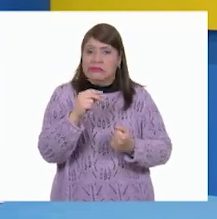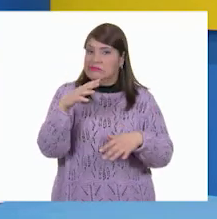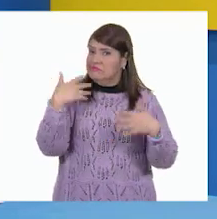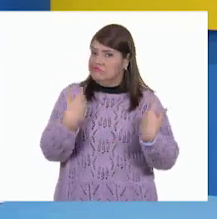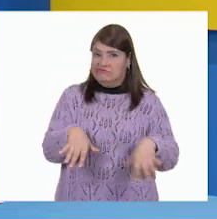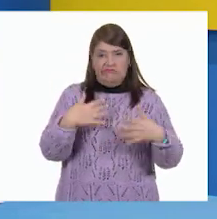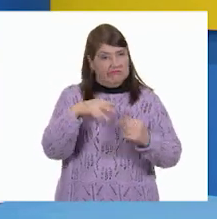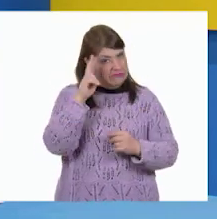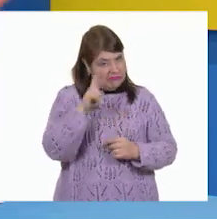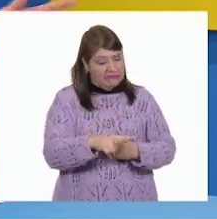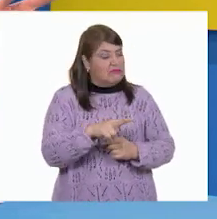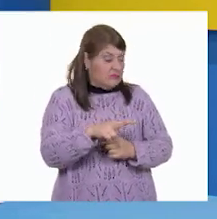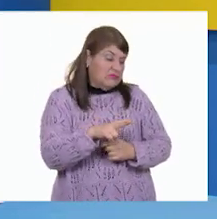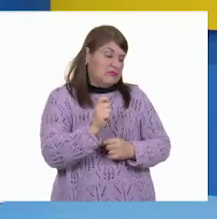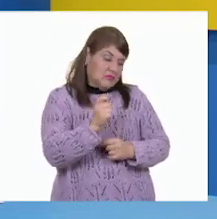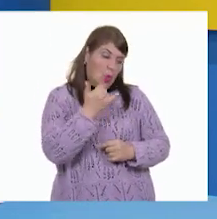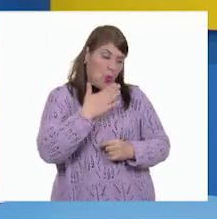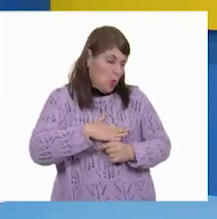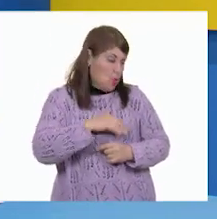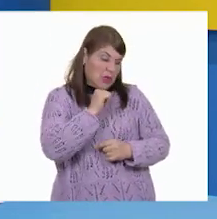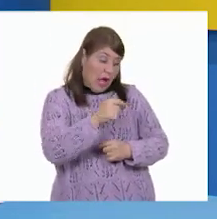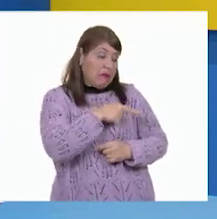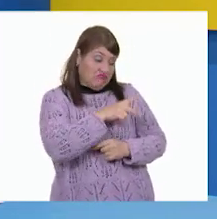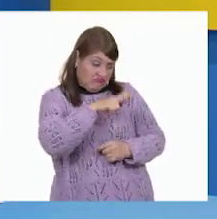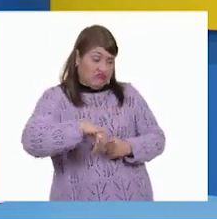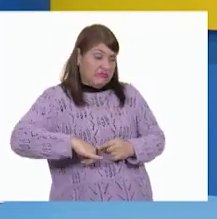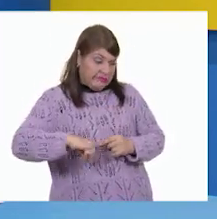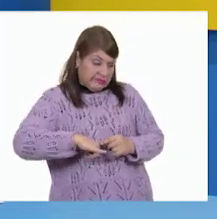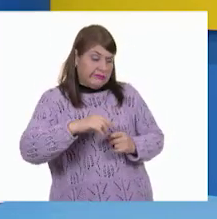una injusticia terrible, y es muy interesante tu pregunta, Ton.